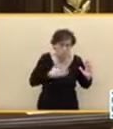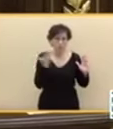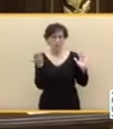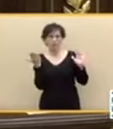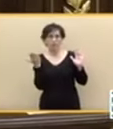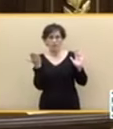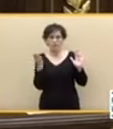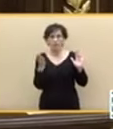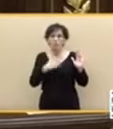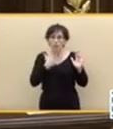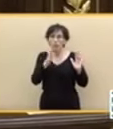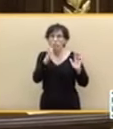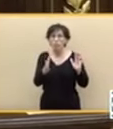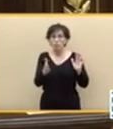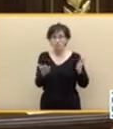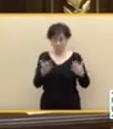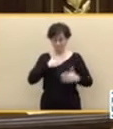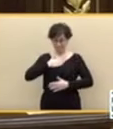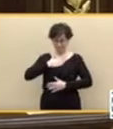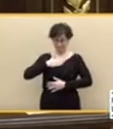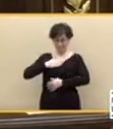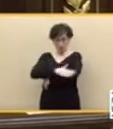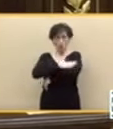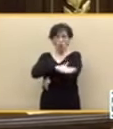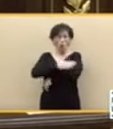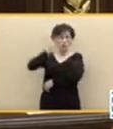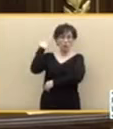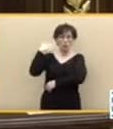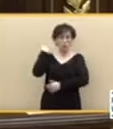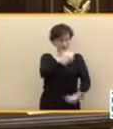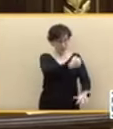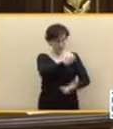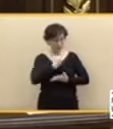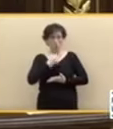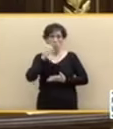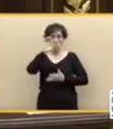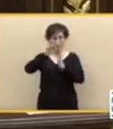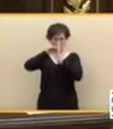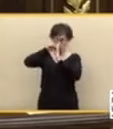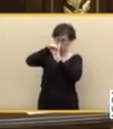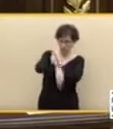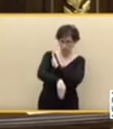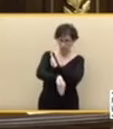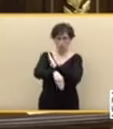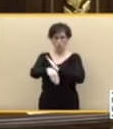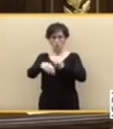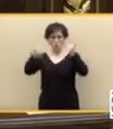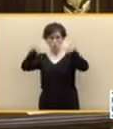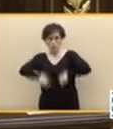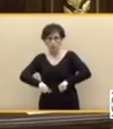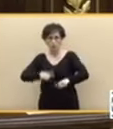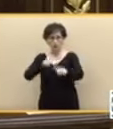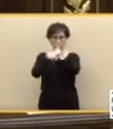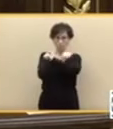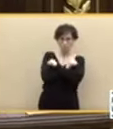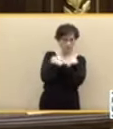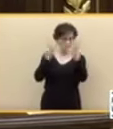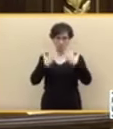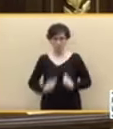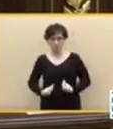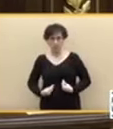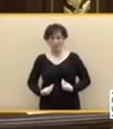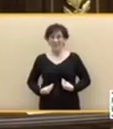este gobierno recibió un país hundido en la ruina, en el paro y en la desesperanza. Un país que con el esfuerzo de todos ha